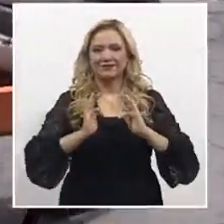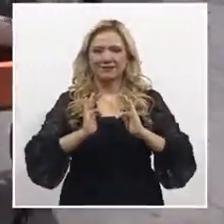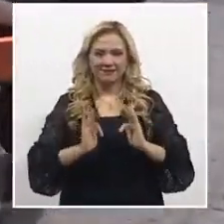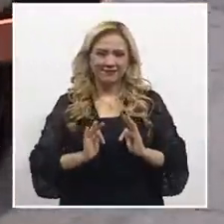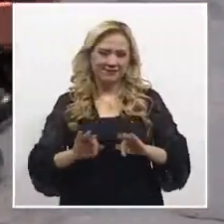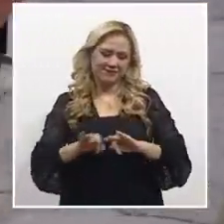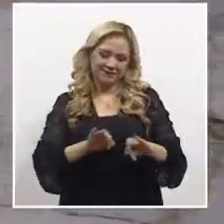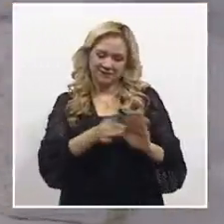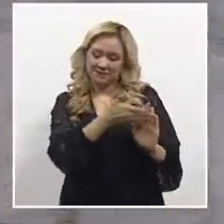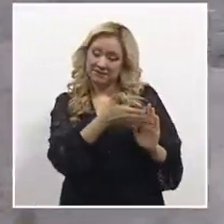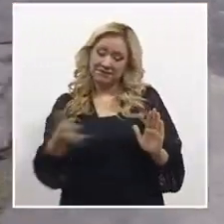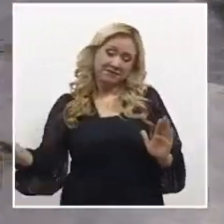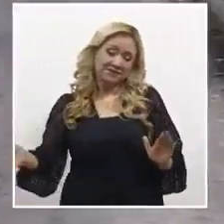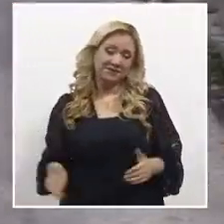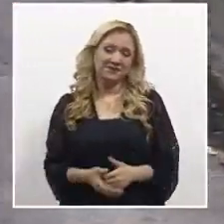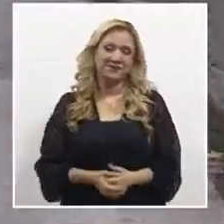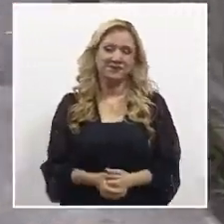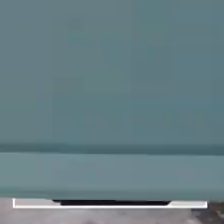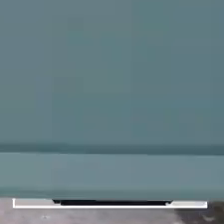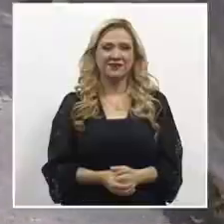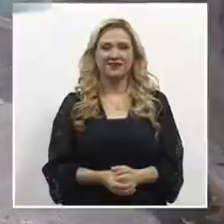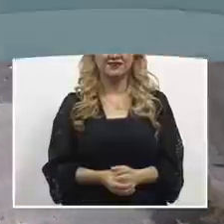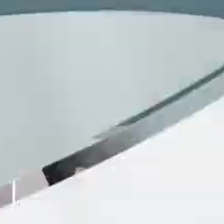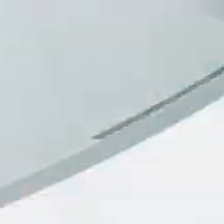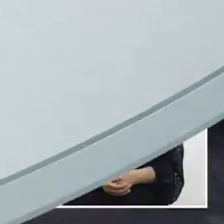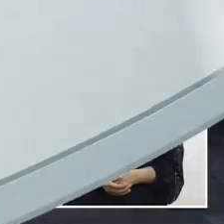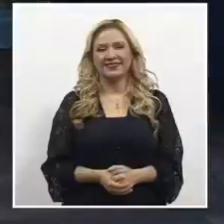la jornada de trabajo.